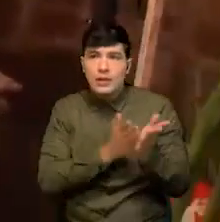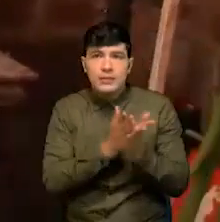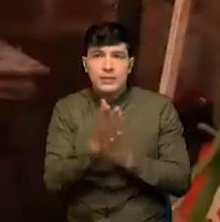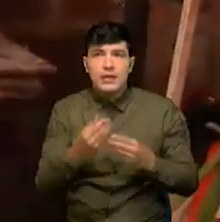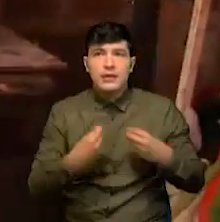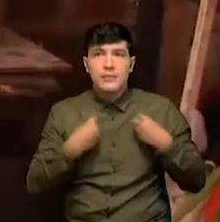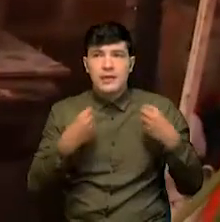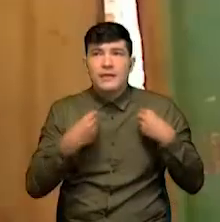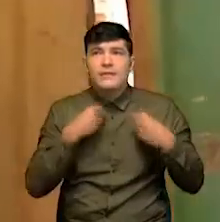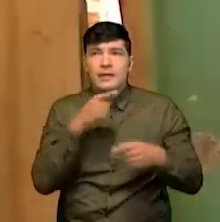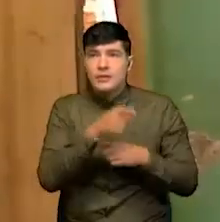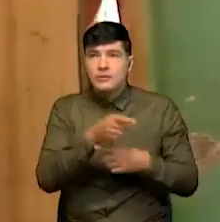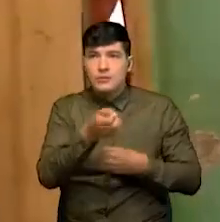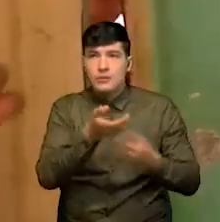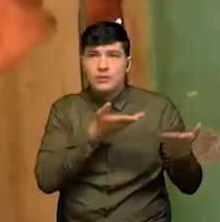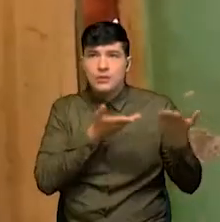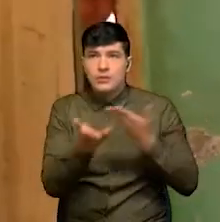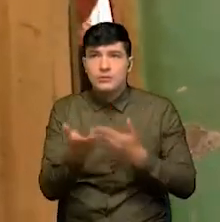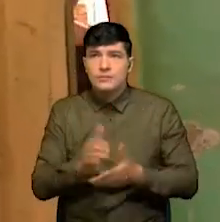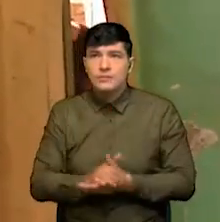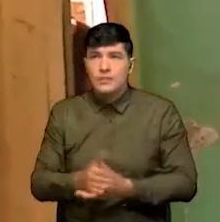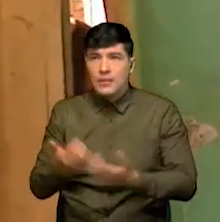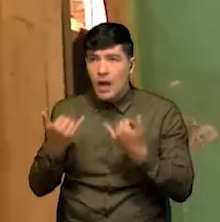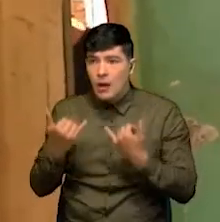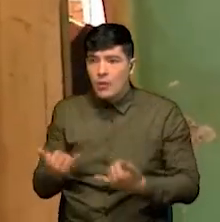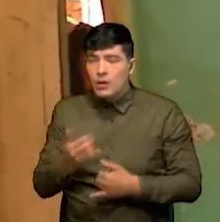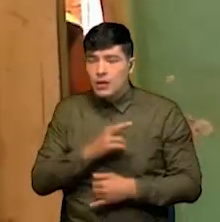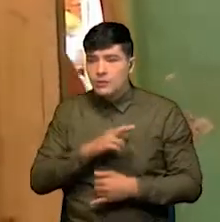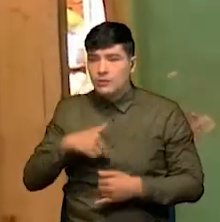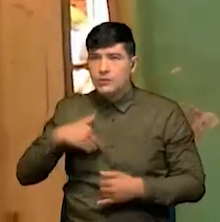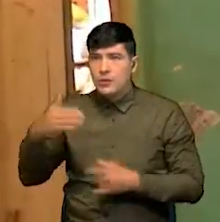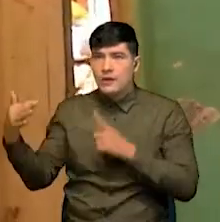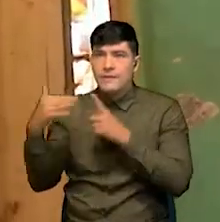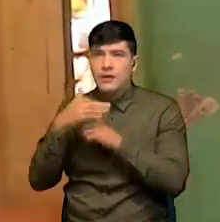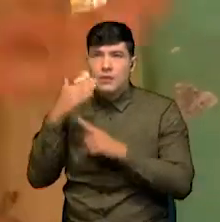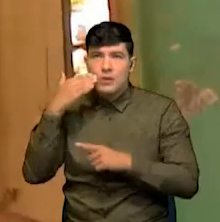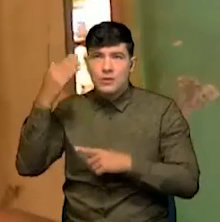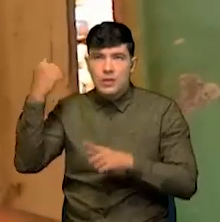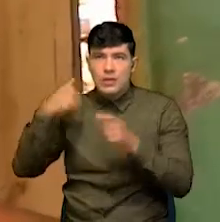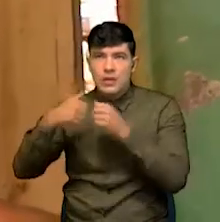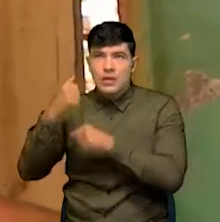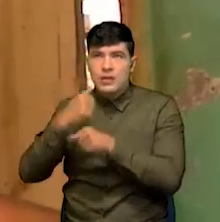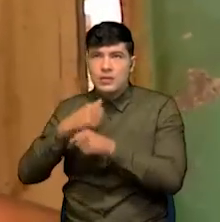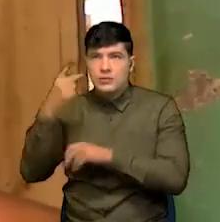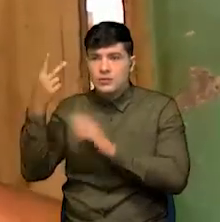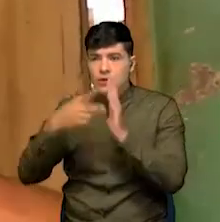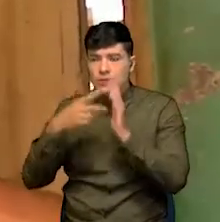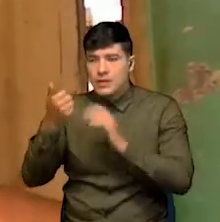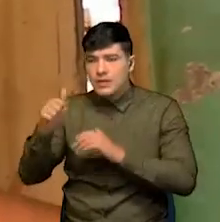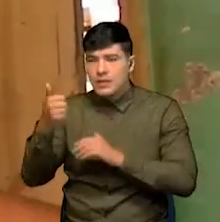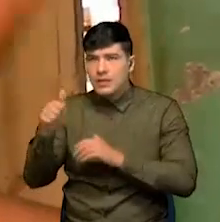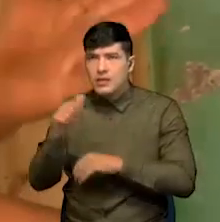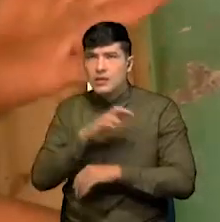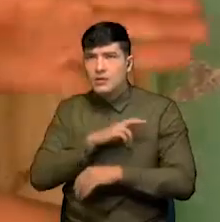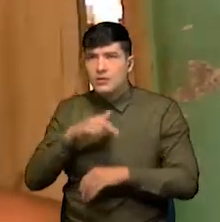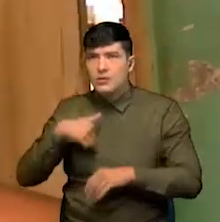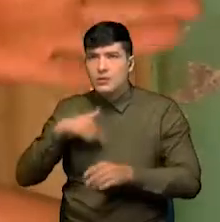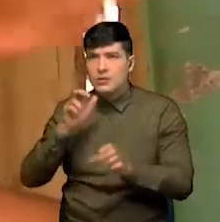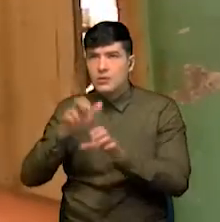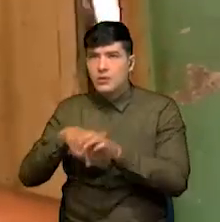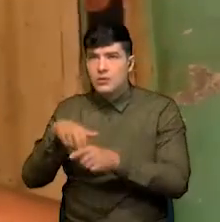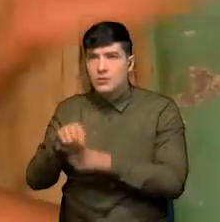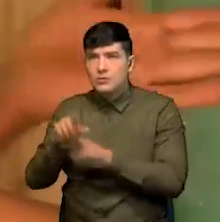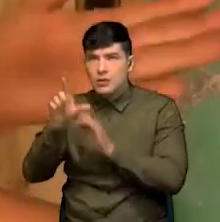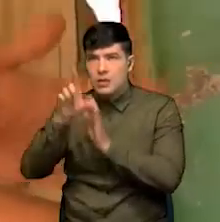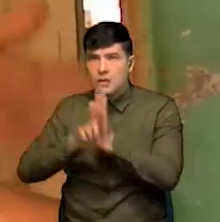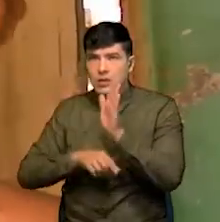en estas condiciones. Nosotros somos damnificados desde el 2010. En el 2010 a nosotros no figuramos en el listado, que es